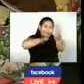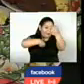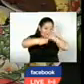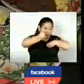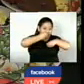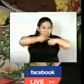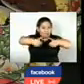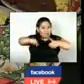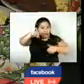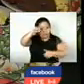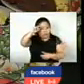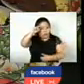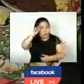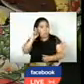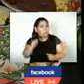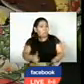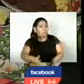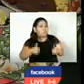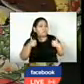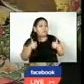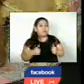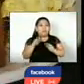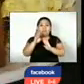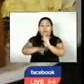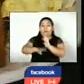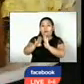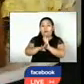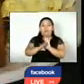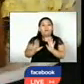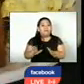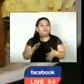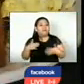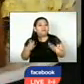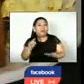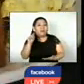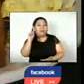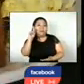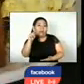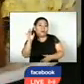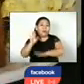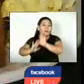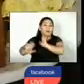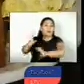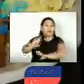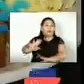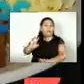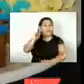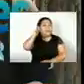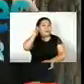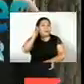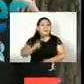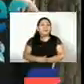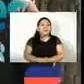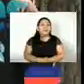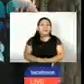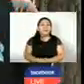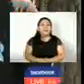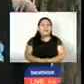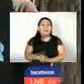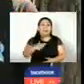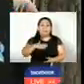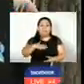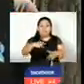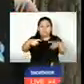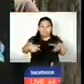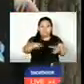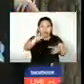una opción económica preparada con la receta heredada de abuelitas el desayuno le trae